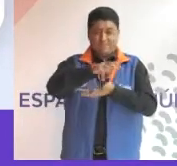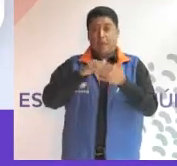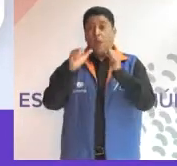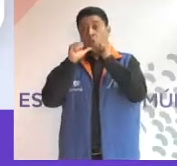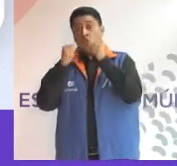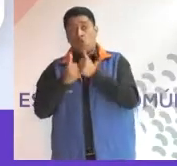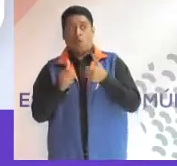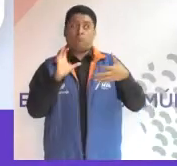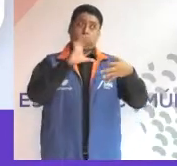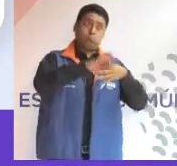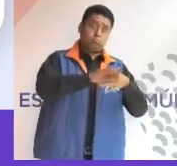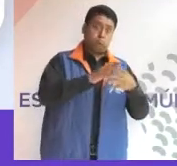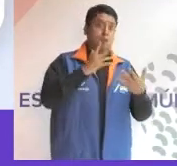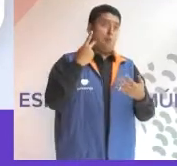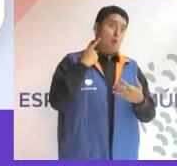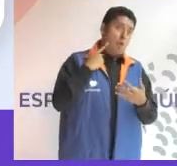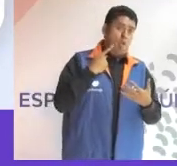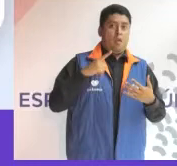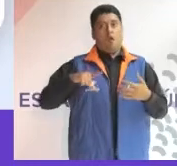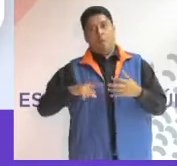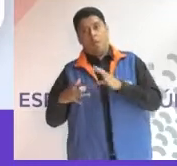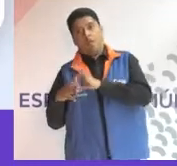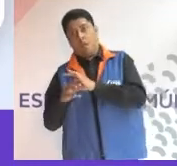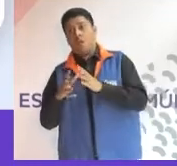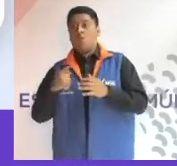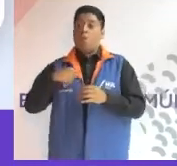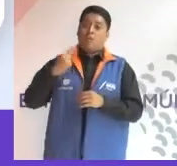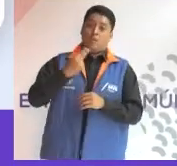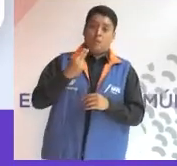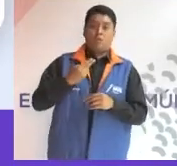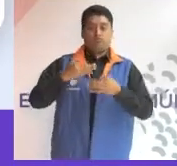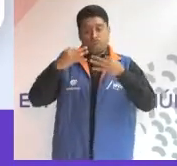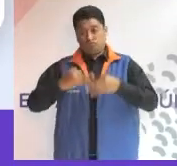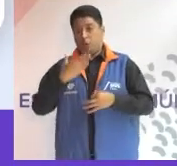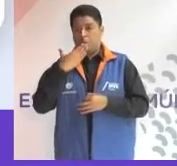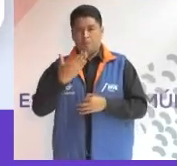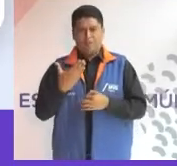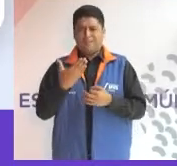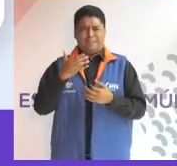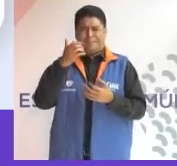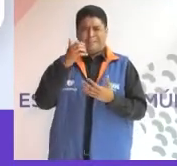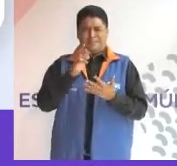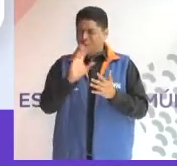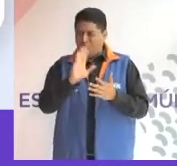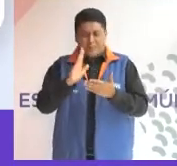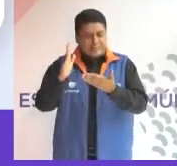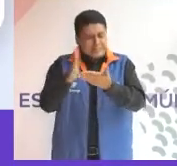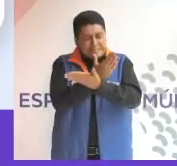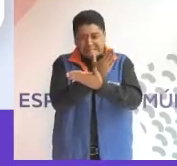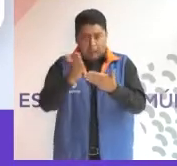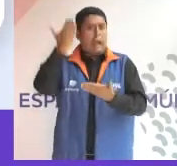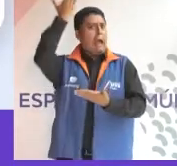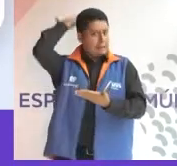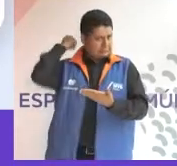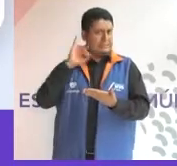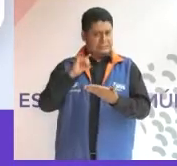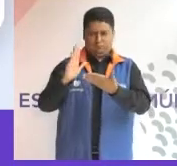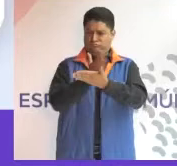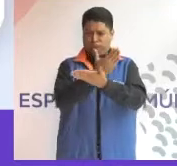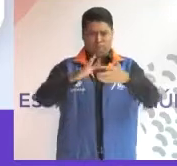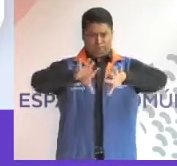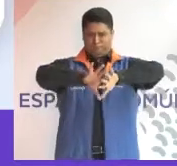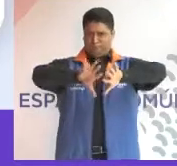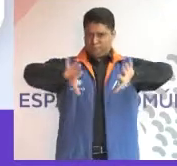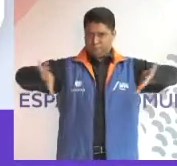tenemos que ser buenos voluntarios, tenemos que tener nuestras organizaciones, tenemos que hacer todo. Y yo lo que quiero es invitar